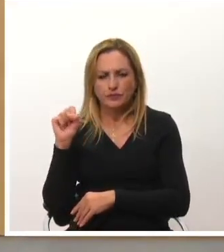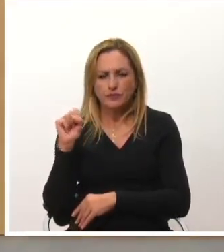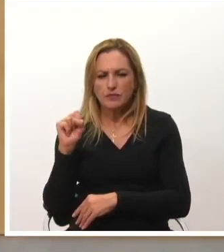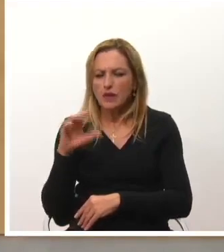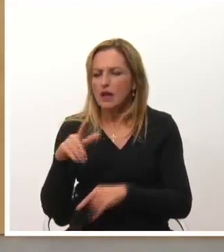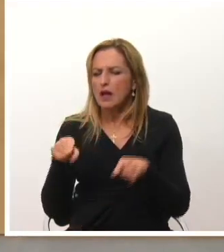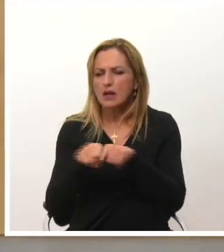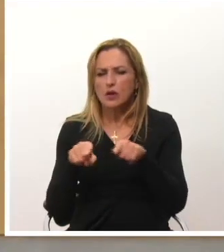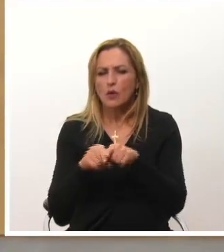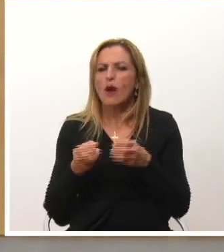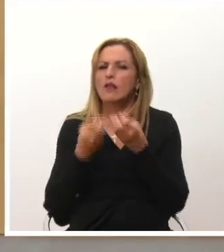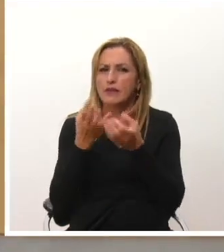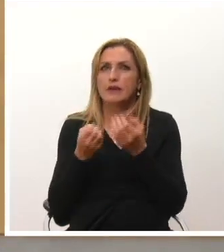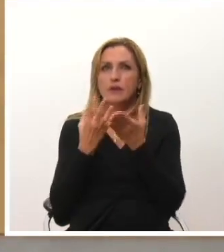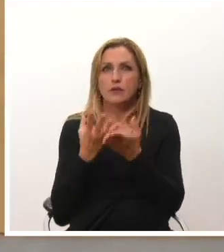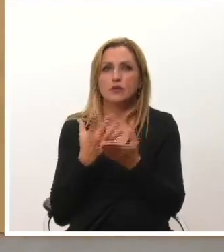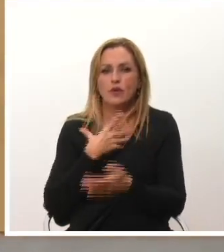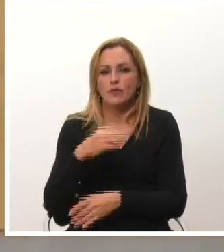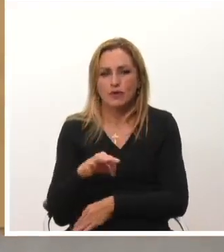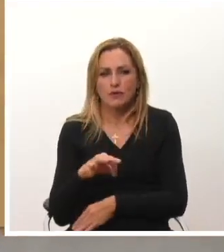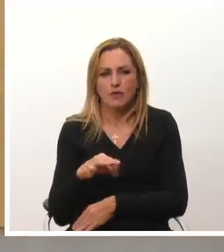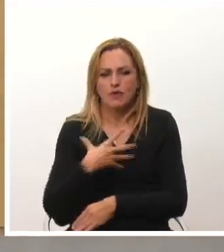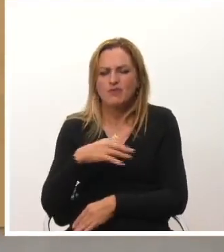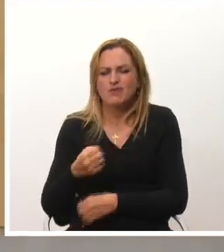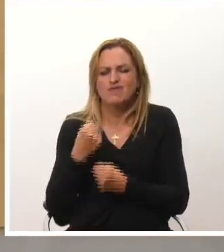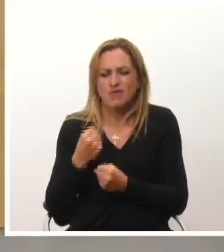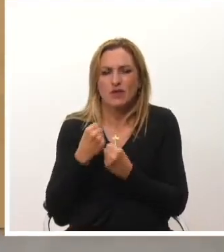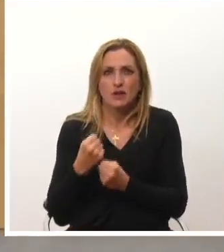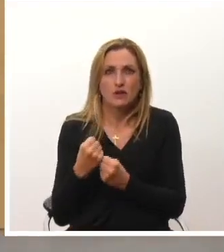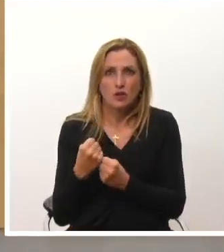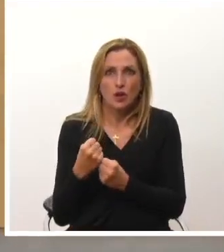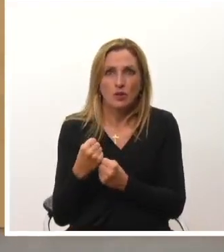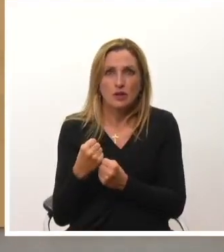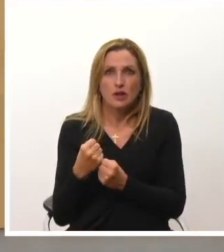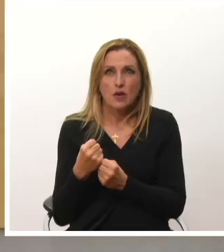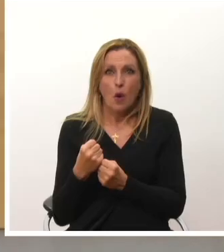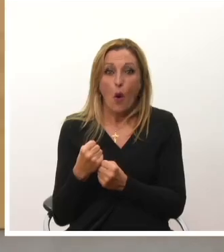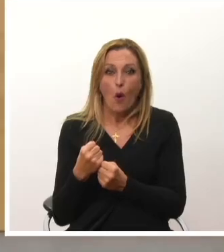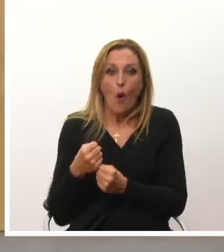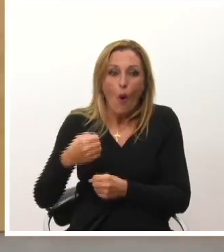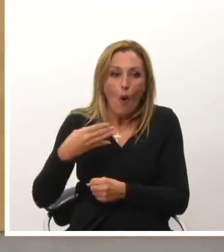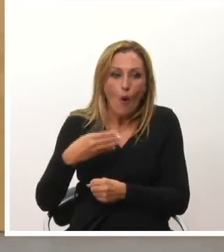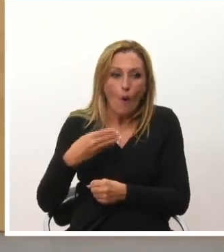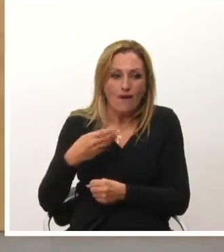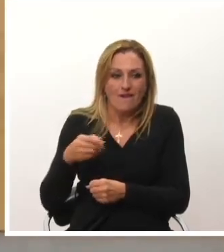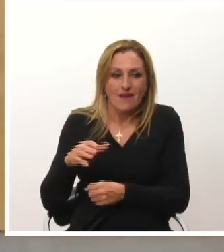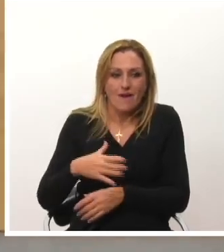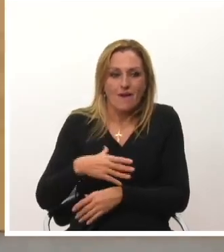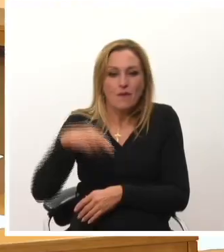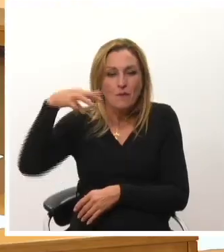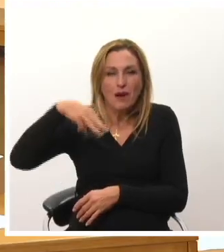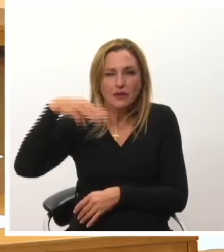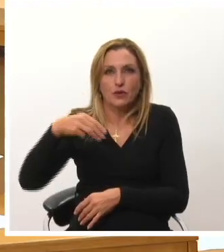no nos terrorífico los poderes fácticos los poderosos y dice una B mayúscula sea valiente hombre